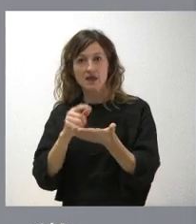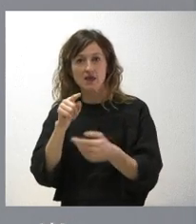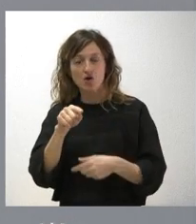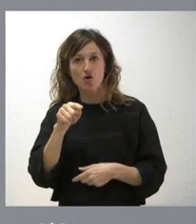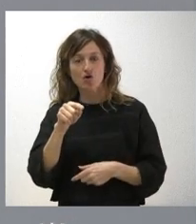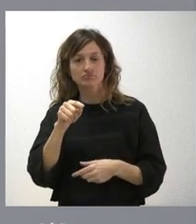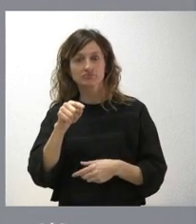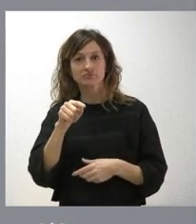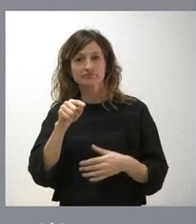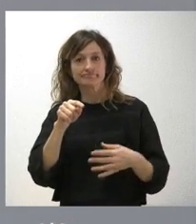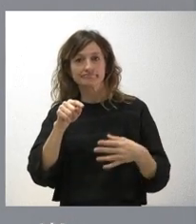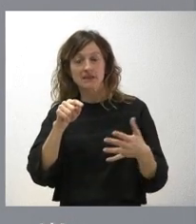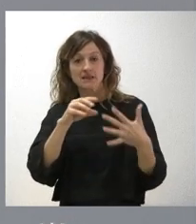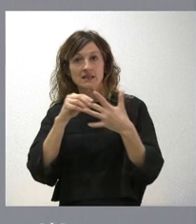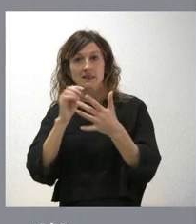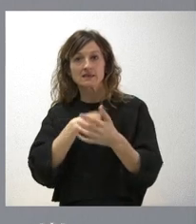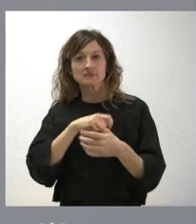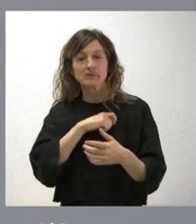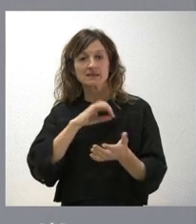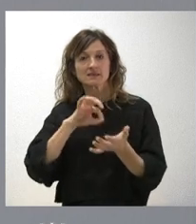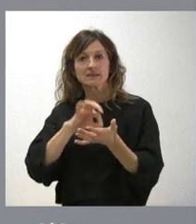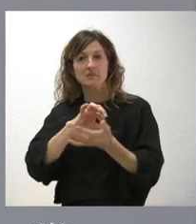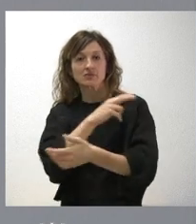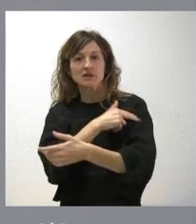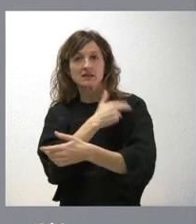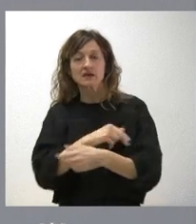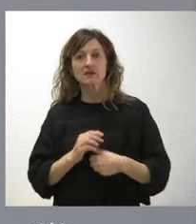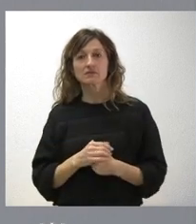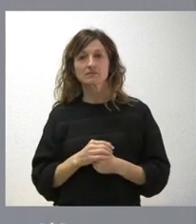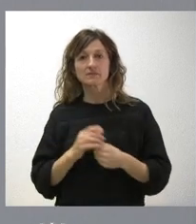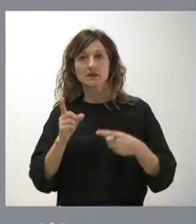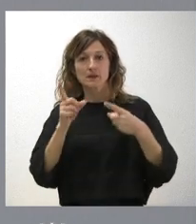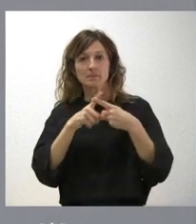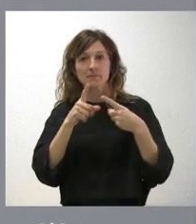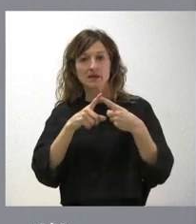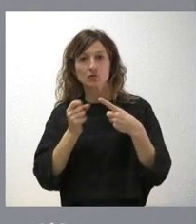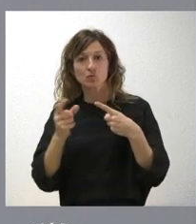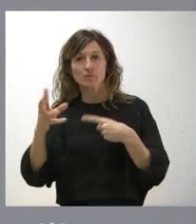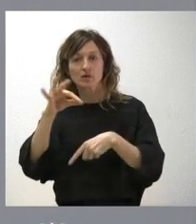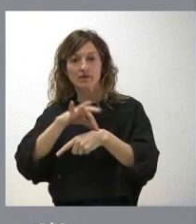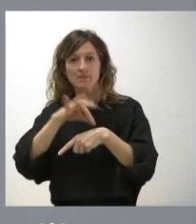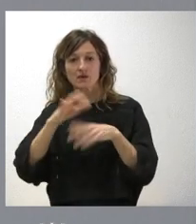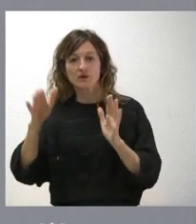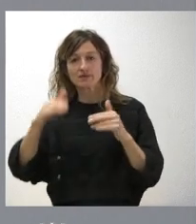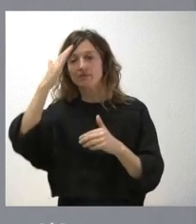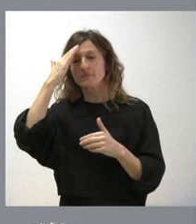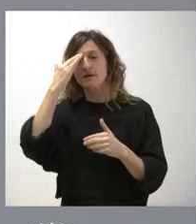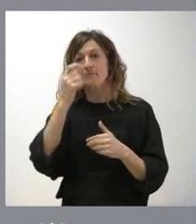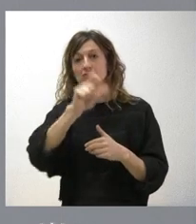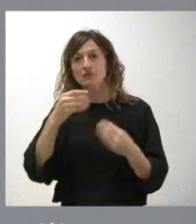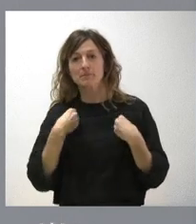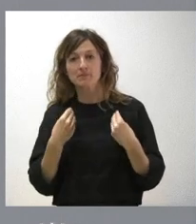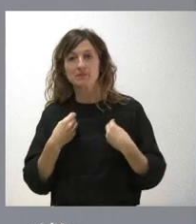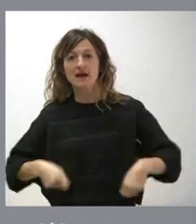lideren dentro de España los servicios sanitarios en concreto somos los primeros en número de médicos en atención primaria por habitante y somos los primeros en